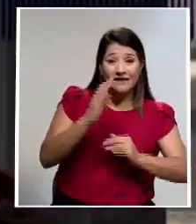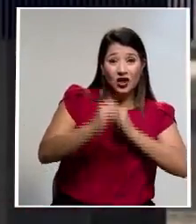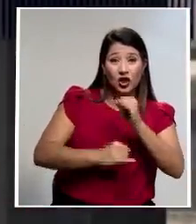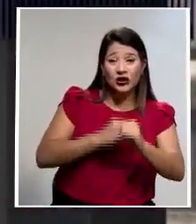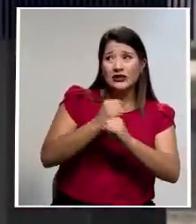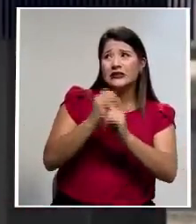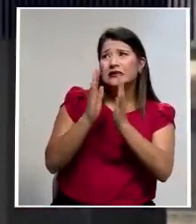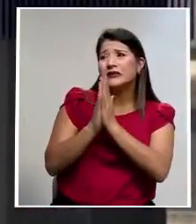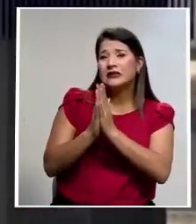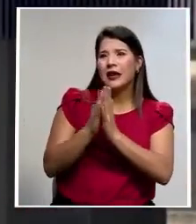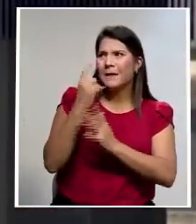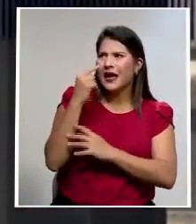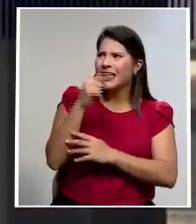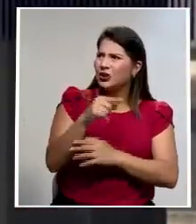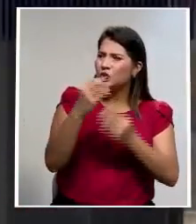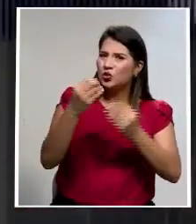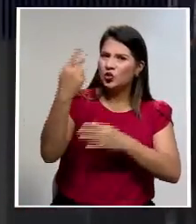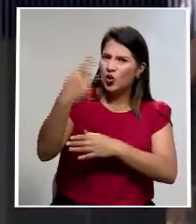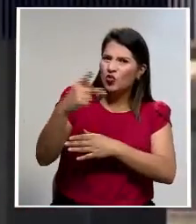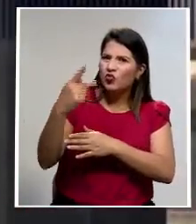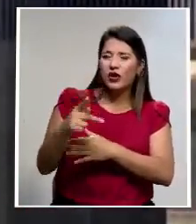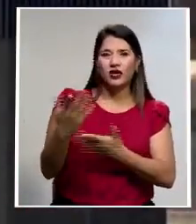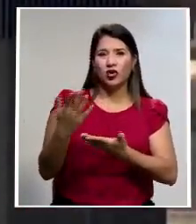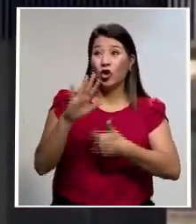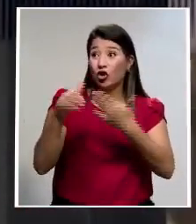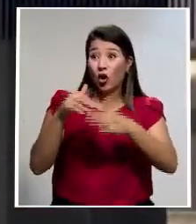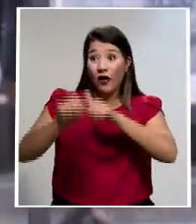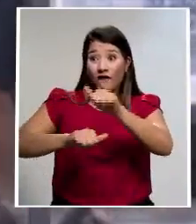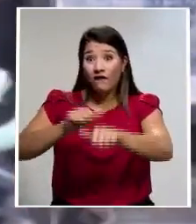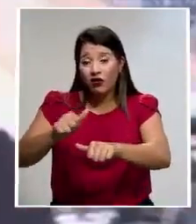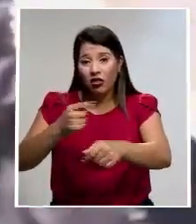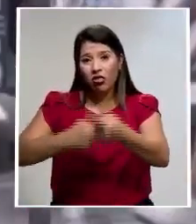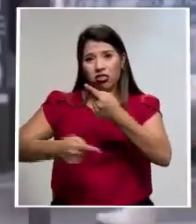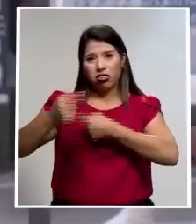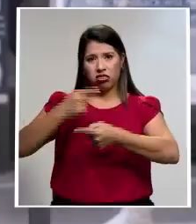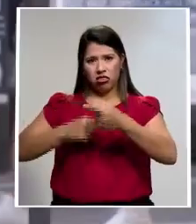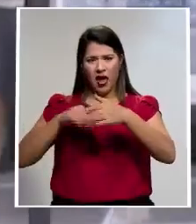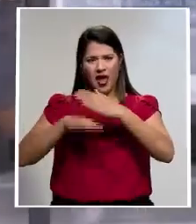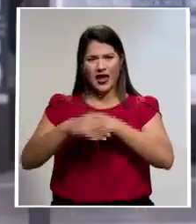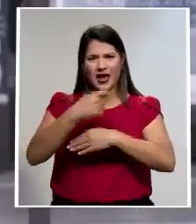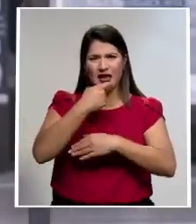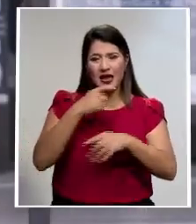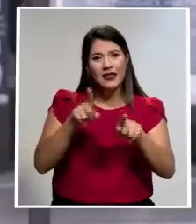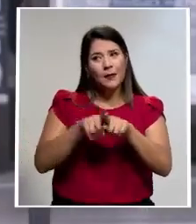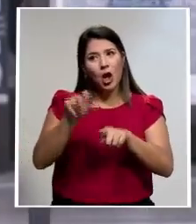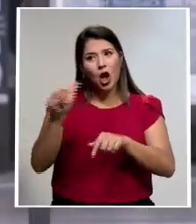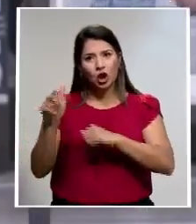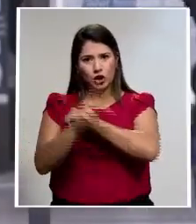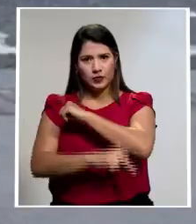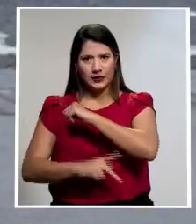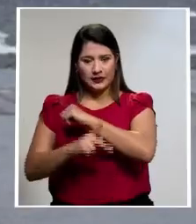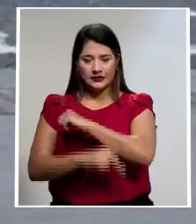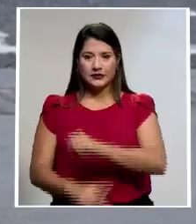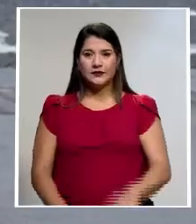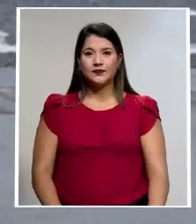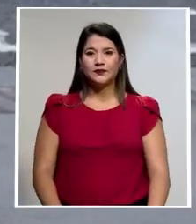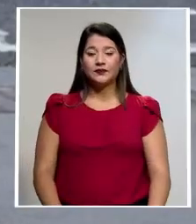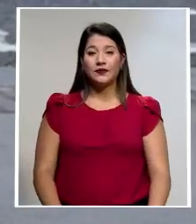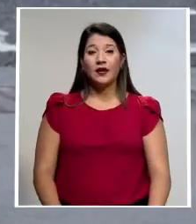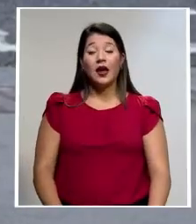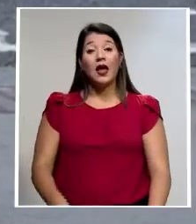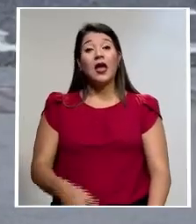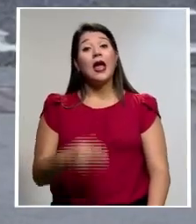que advirtieron del riesgo de socavar los esfuerzos de control de la pandemia, no solo en el Reino Unido, sino en otros países. El